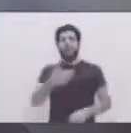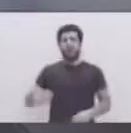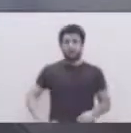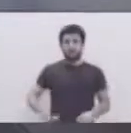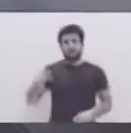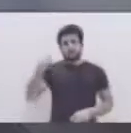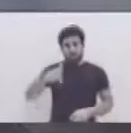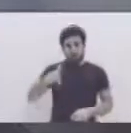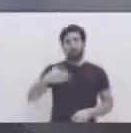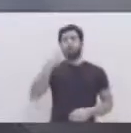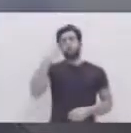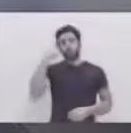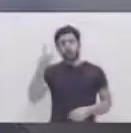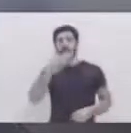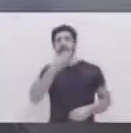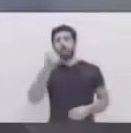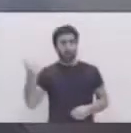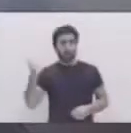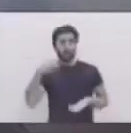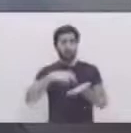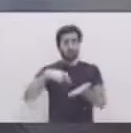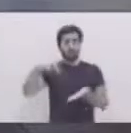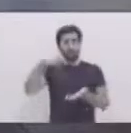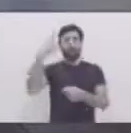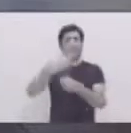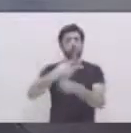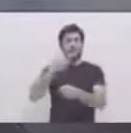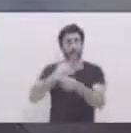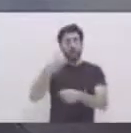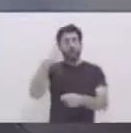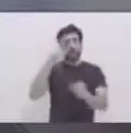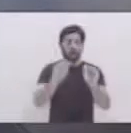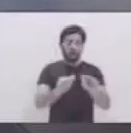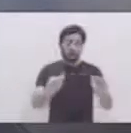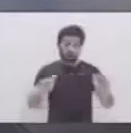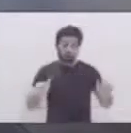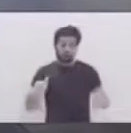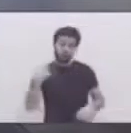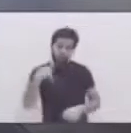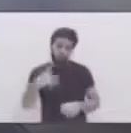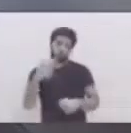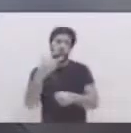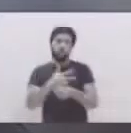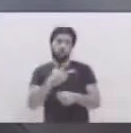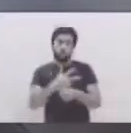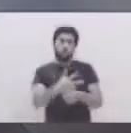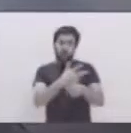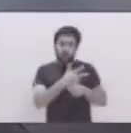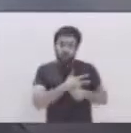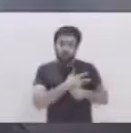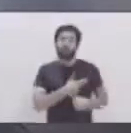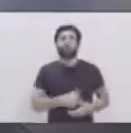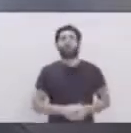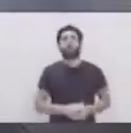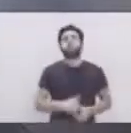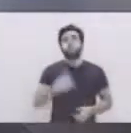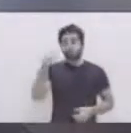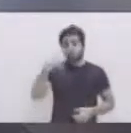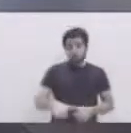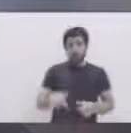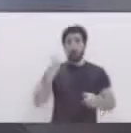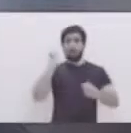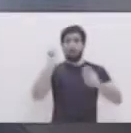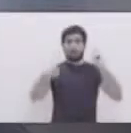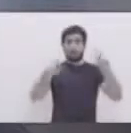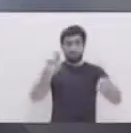deben enfocar en el desarrollo y en un mejor país para los niños y niñas de nuestra querida Guatemala. Esta